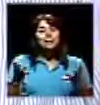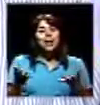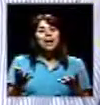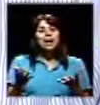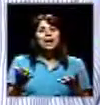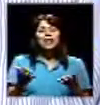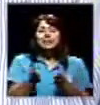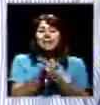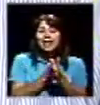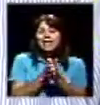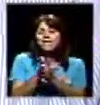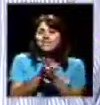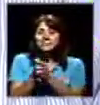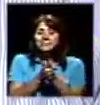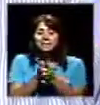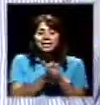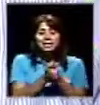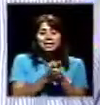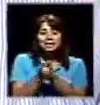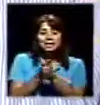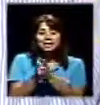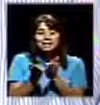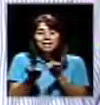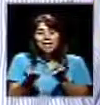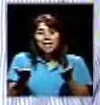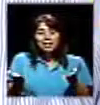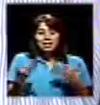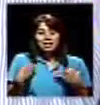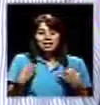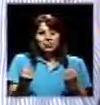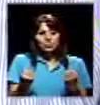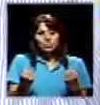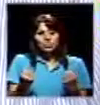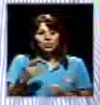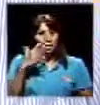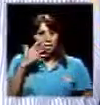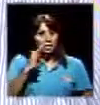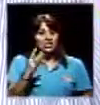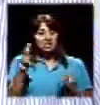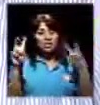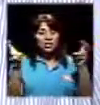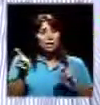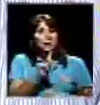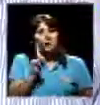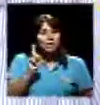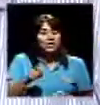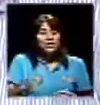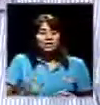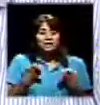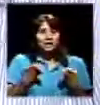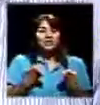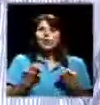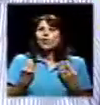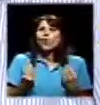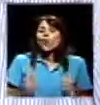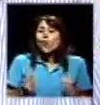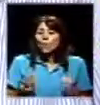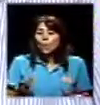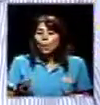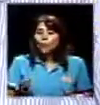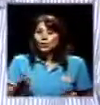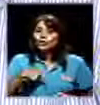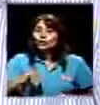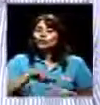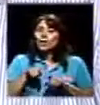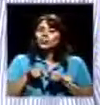de la salud, que parecería un tema que no debería existir. O sea, ¿cómo vamos a